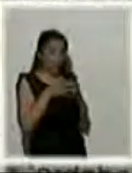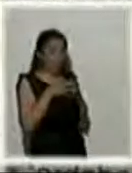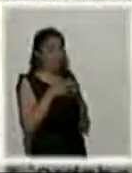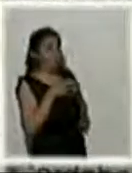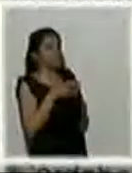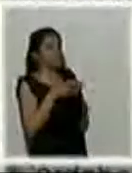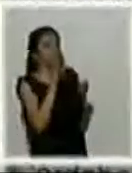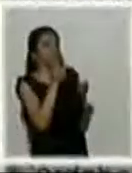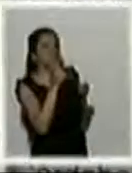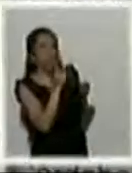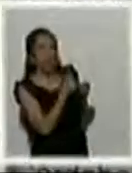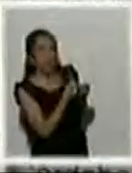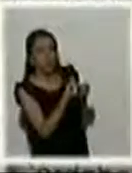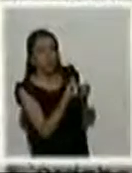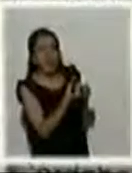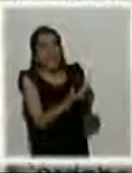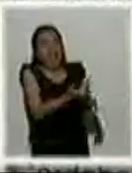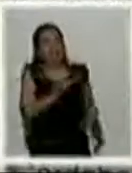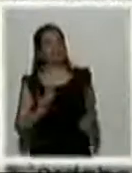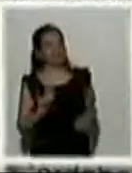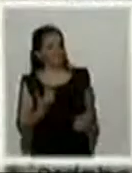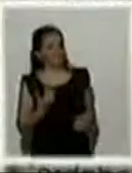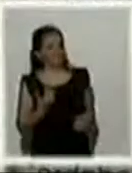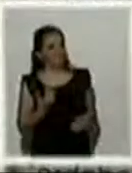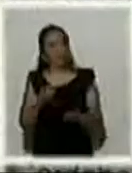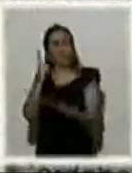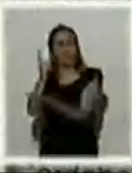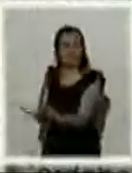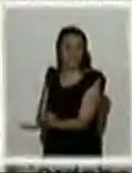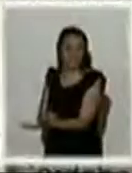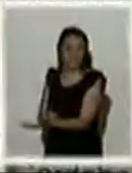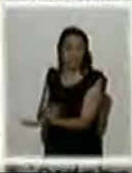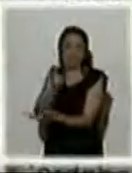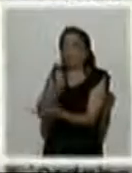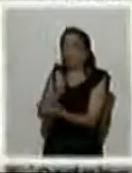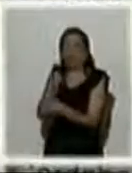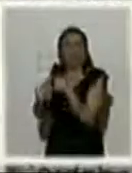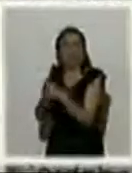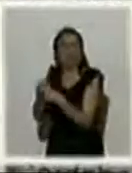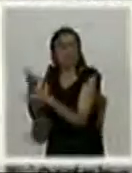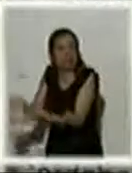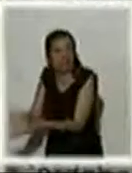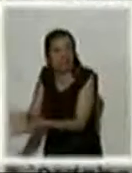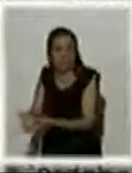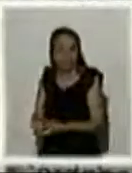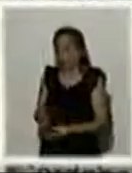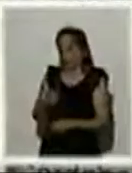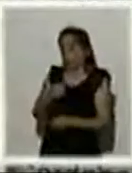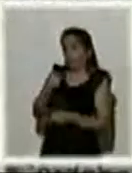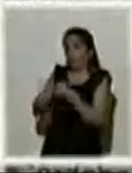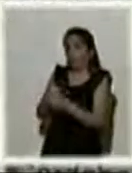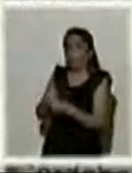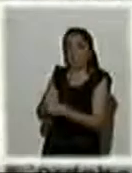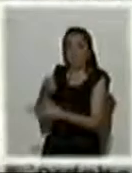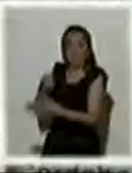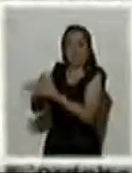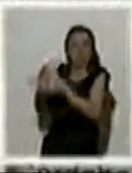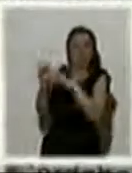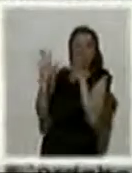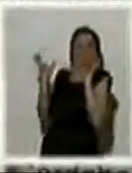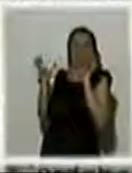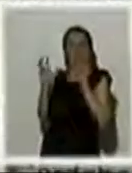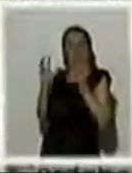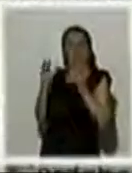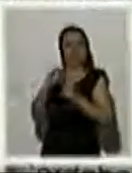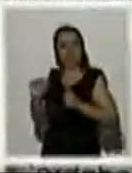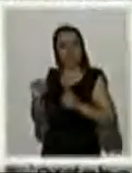tener antes de que se tomen decisiones de intervención que puedan tener un impacto ambiental negativo. Debemos